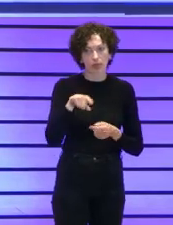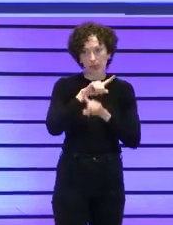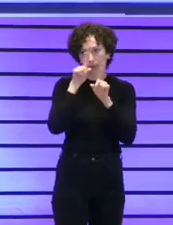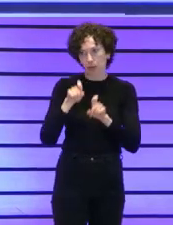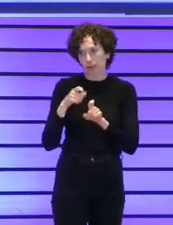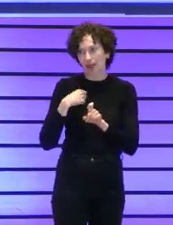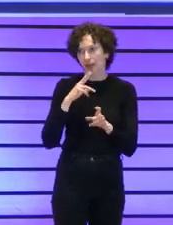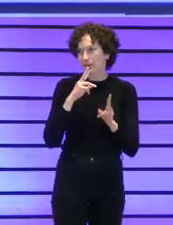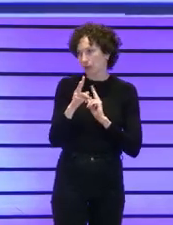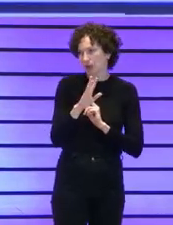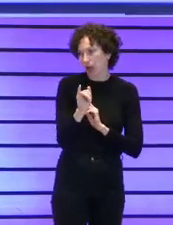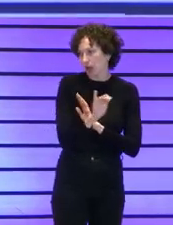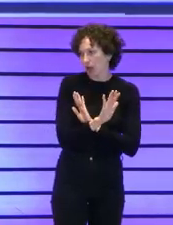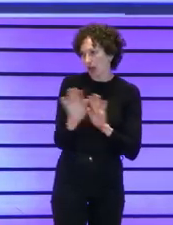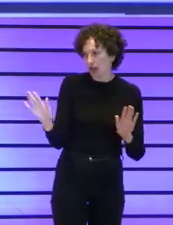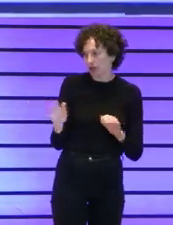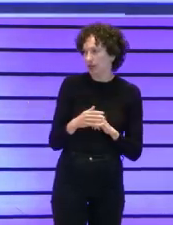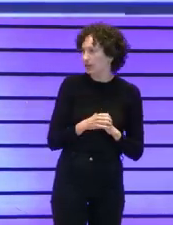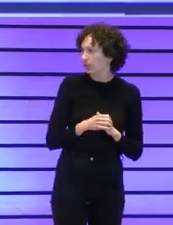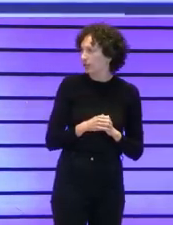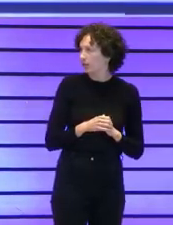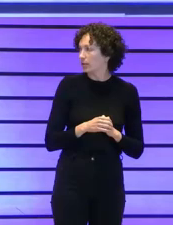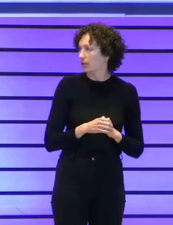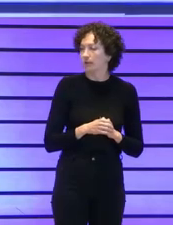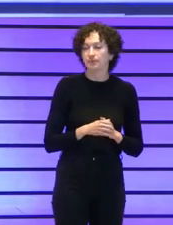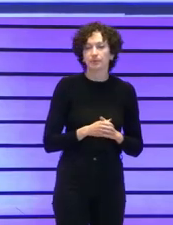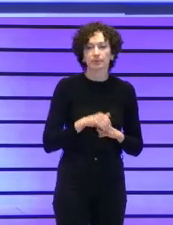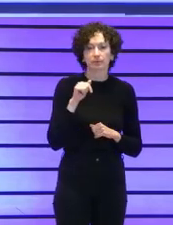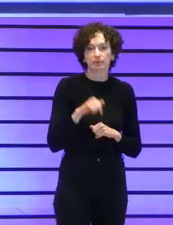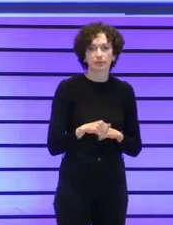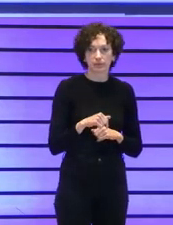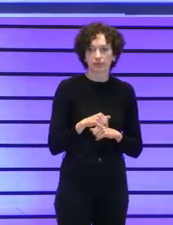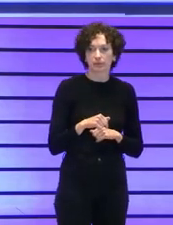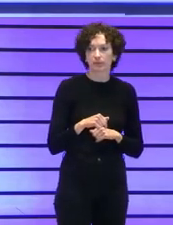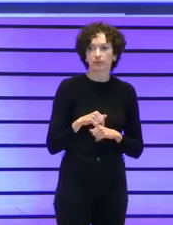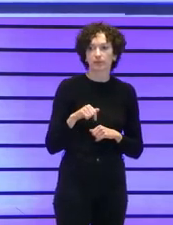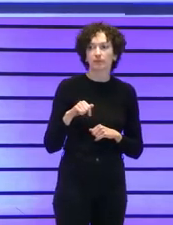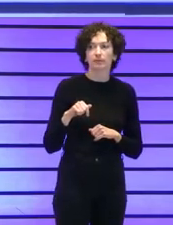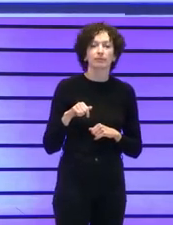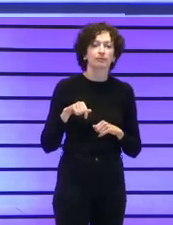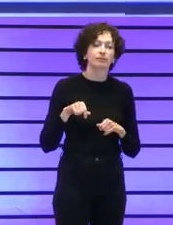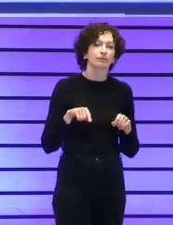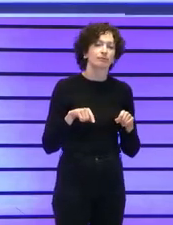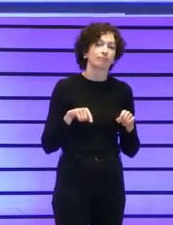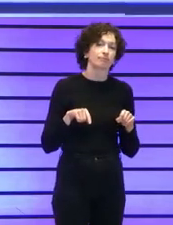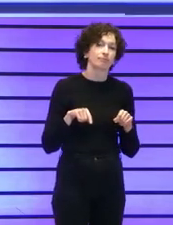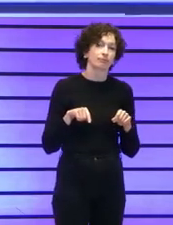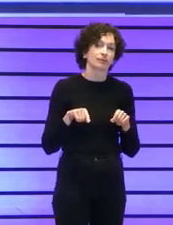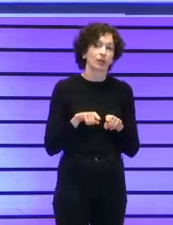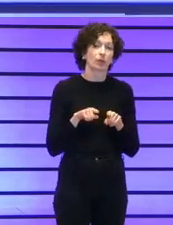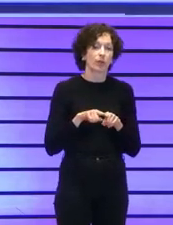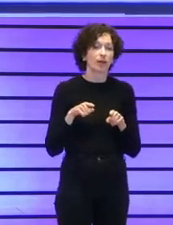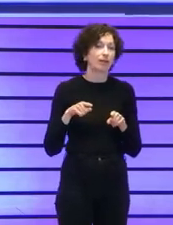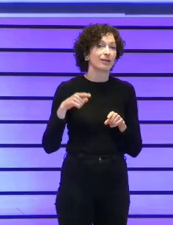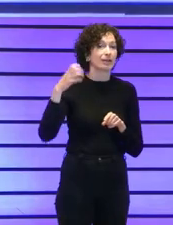pregunta. No, esto no podemos ser como el Rey Sol, ¿no? Es decir, de todo para el pueblo, pero sin el pueblo. Es decir, pero esto incluye en el